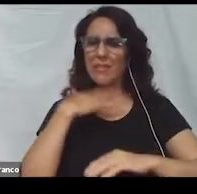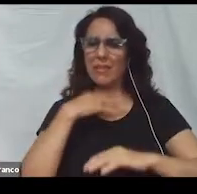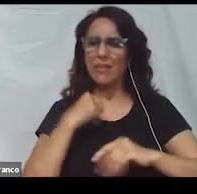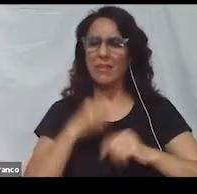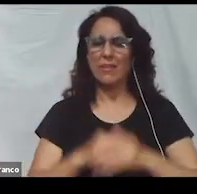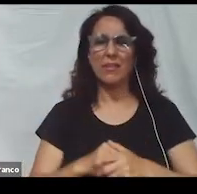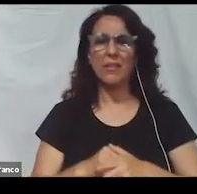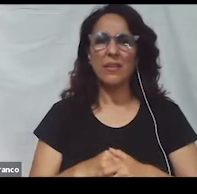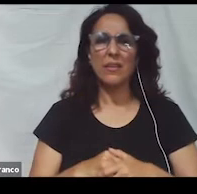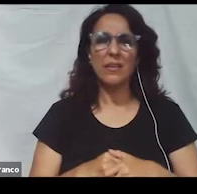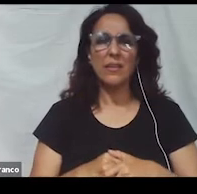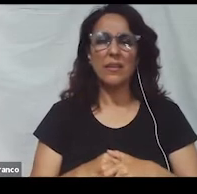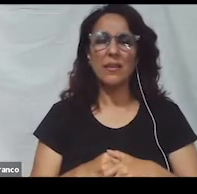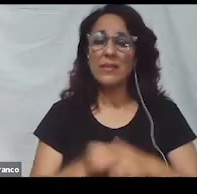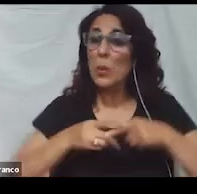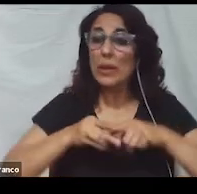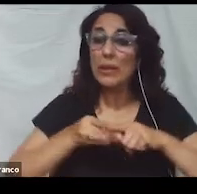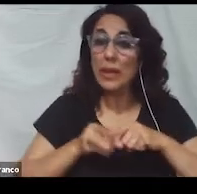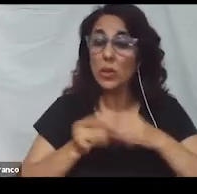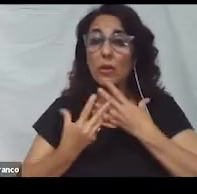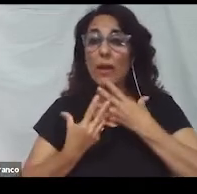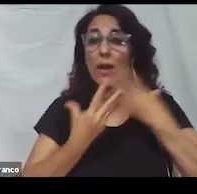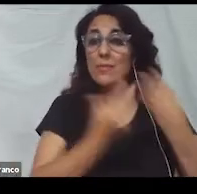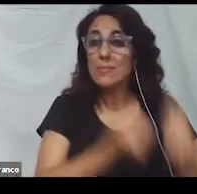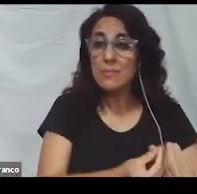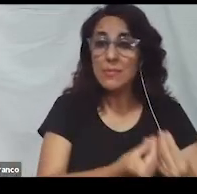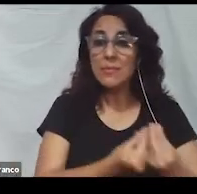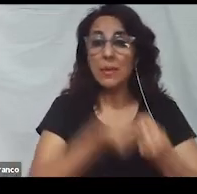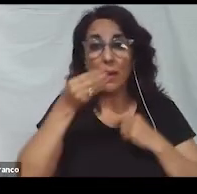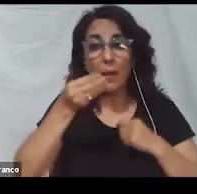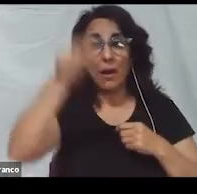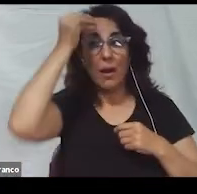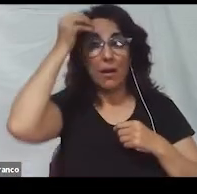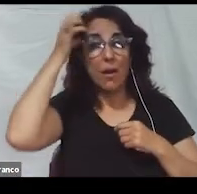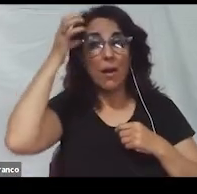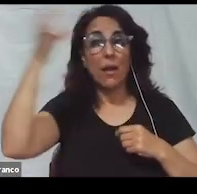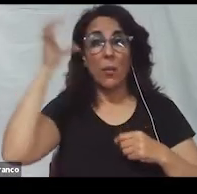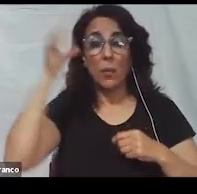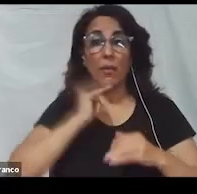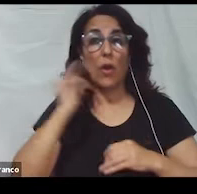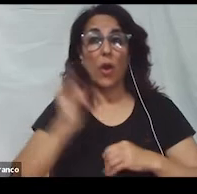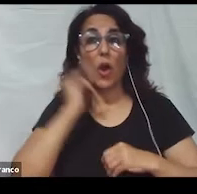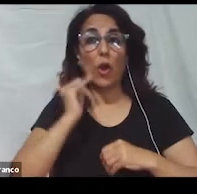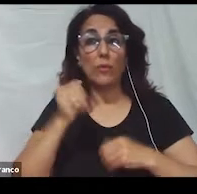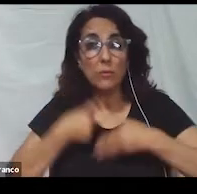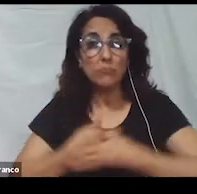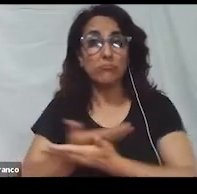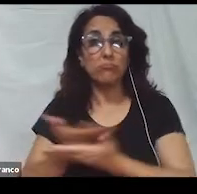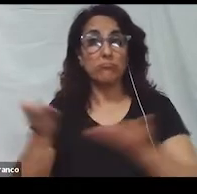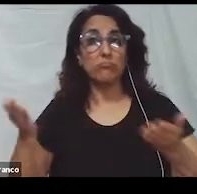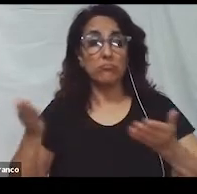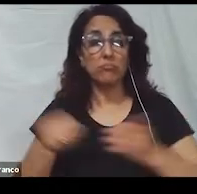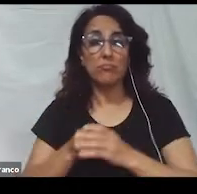comprender a veces, sobre todo si hay una tecnología asistiva que está, recuerden, como interpretando o contándole al usuario lo